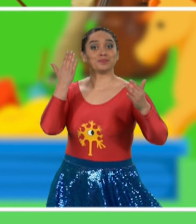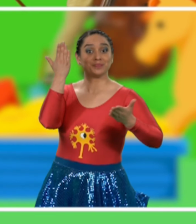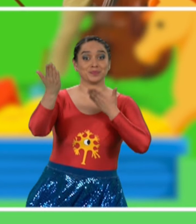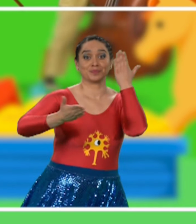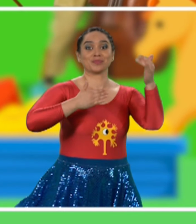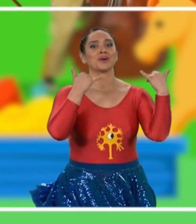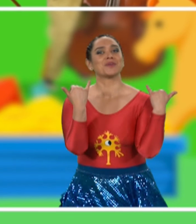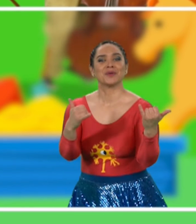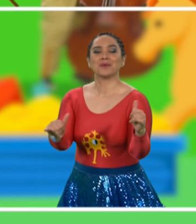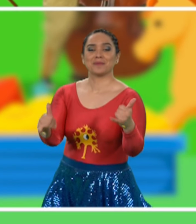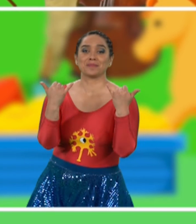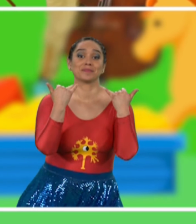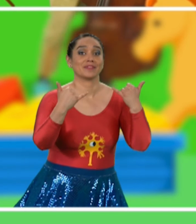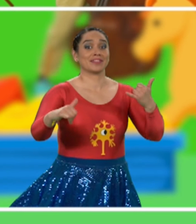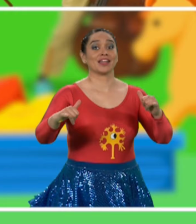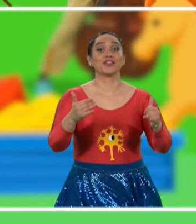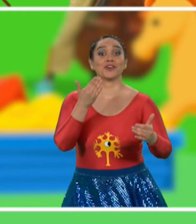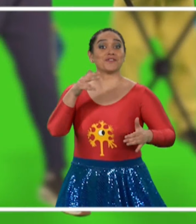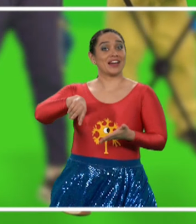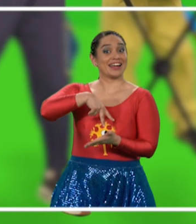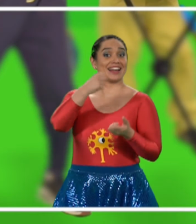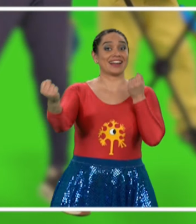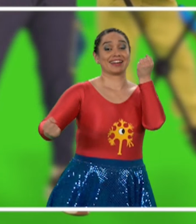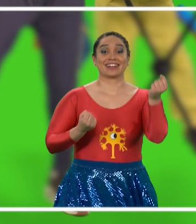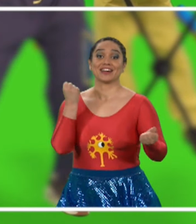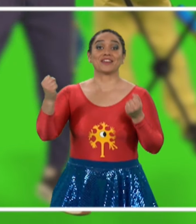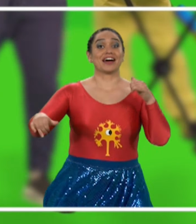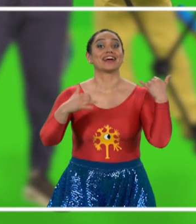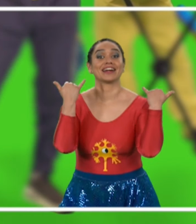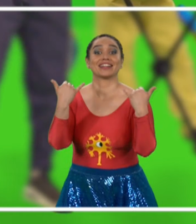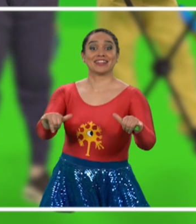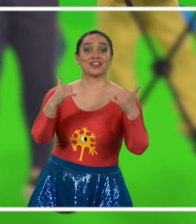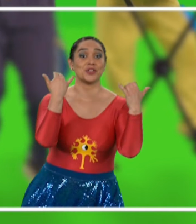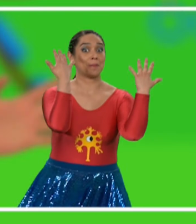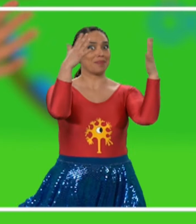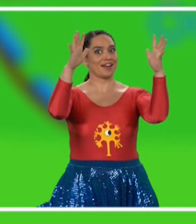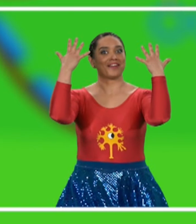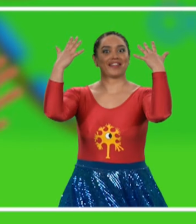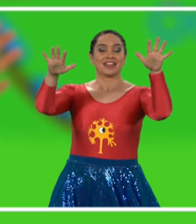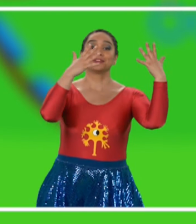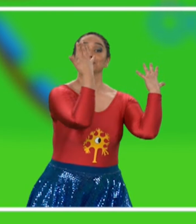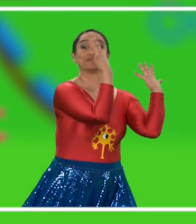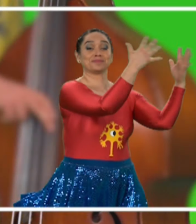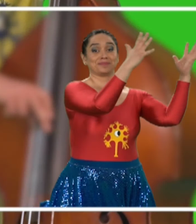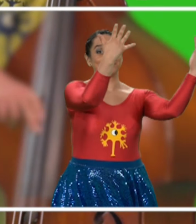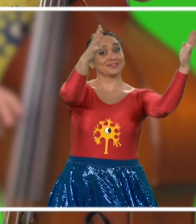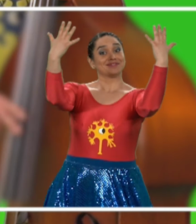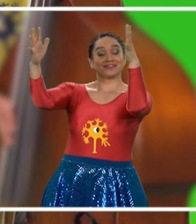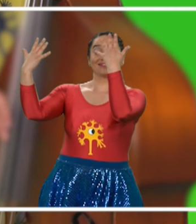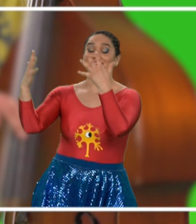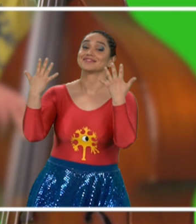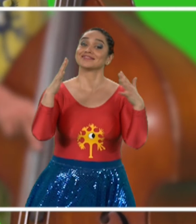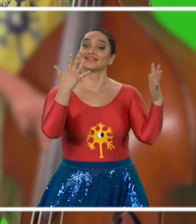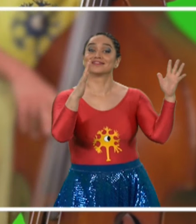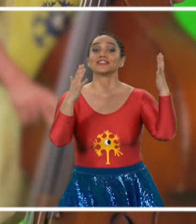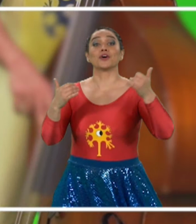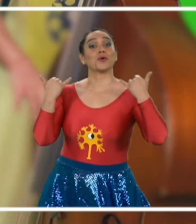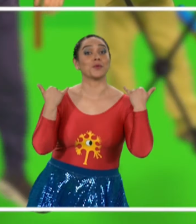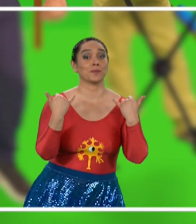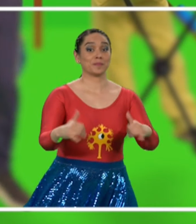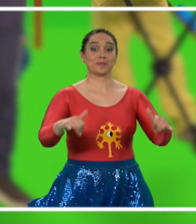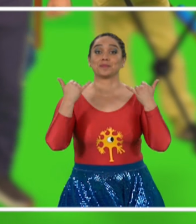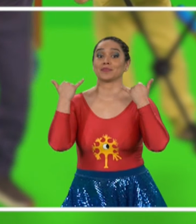Jugarreteando canta, jugarreteando baila. Jugarreteando aplaude, aplaude sin